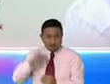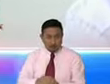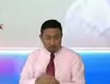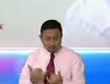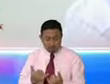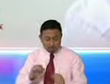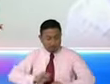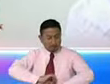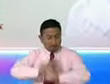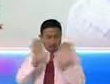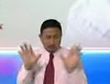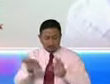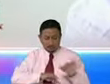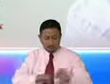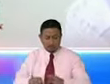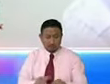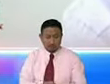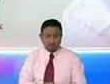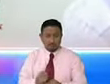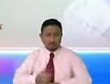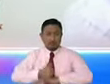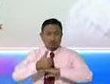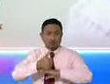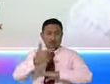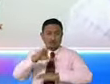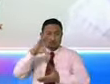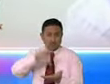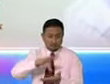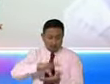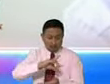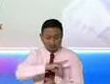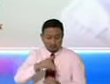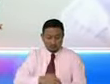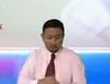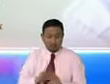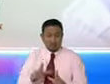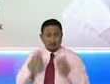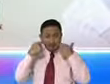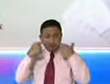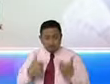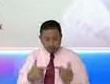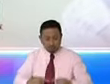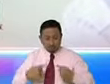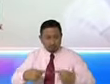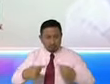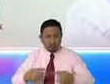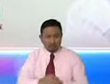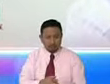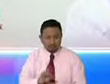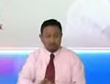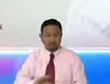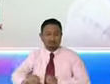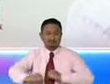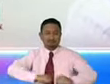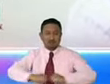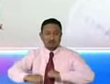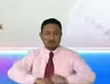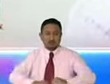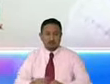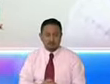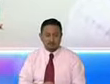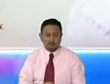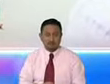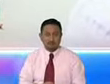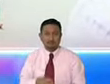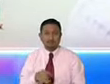claramente a nivel nacional, a los intendentes, a los comisarios, una supervisión permanente a las acciones que se desarrollan